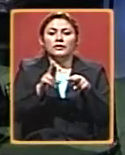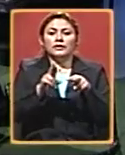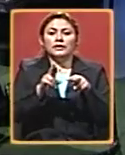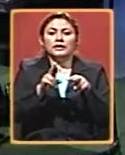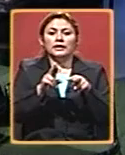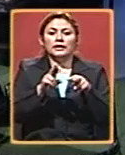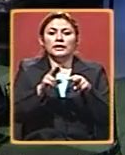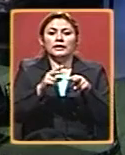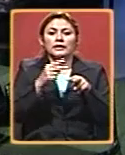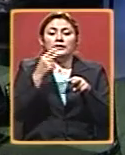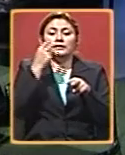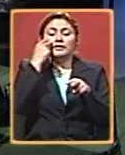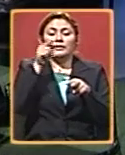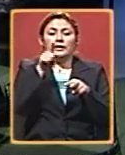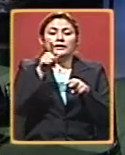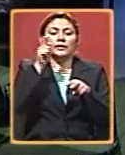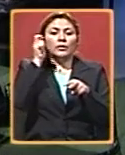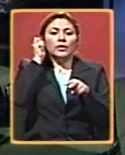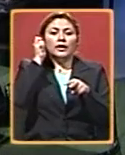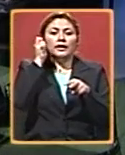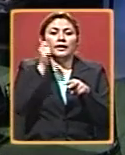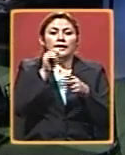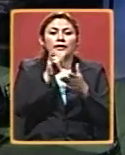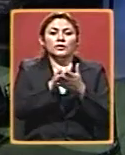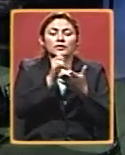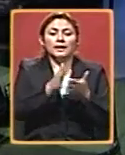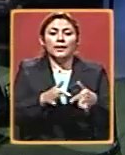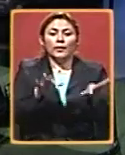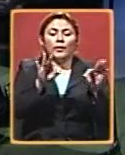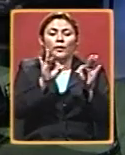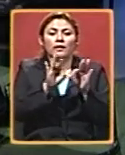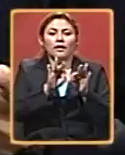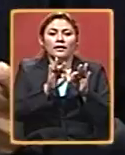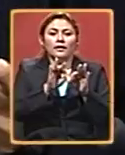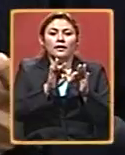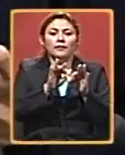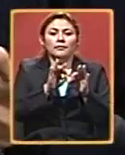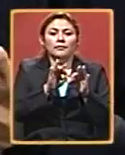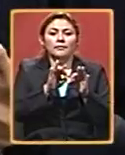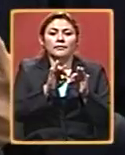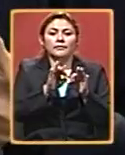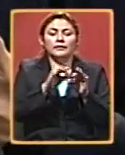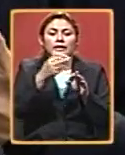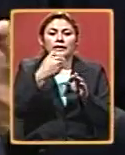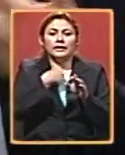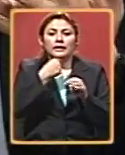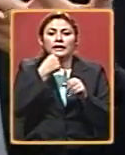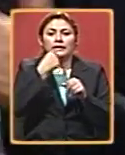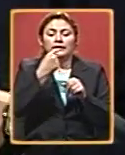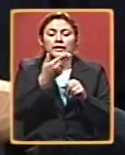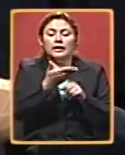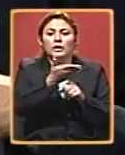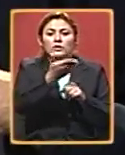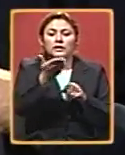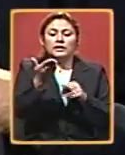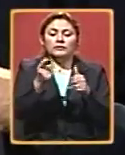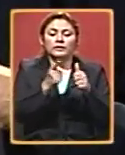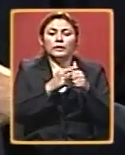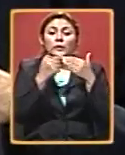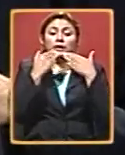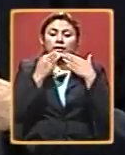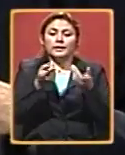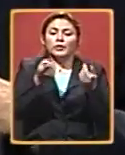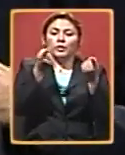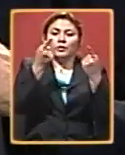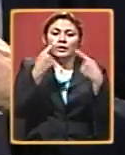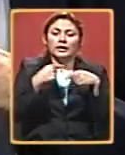retratan en ella, y eso nos parece importantísimo. Y tendría que decirle a ustedes primero gracias por estar aquí,